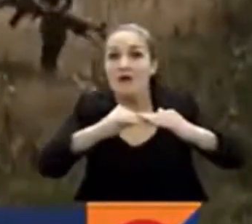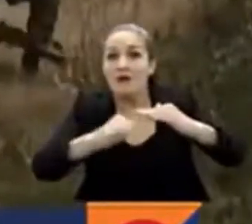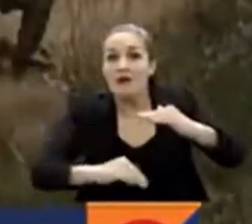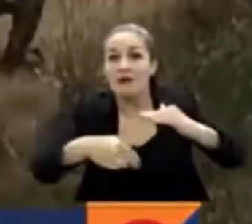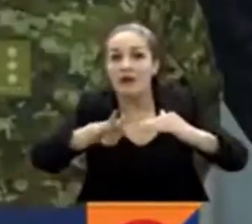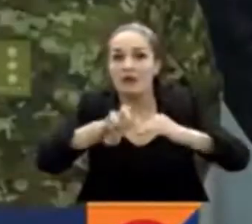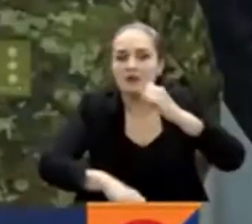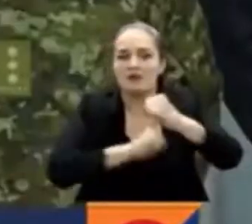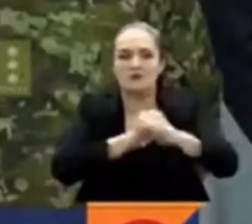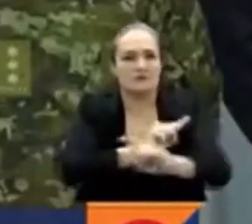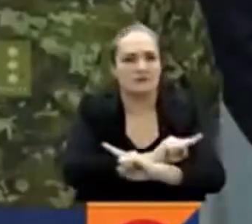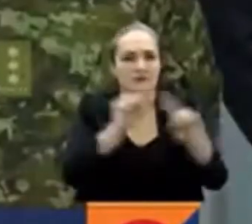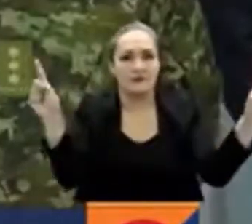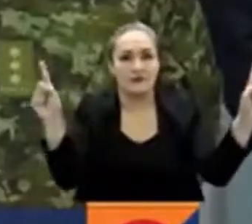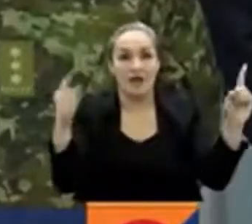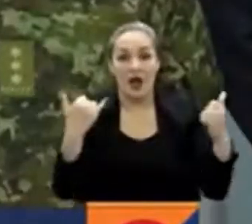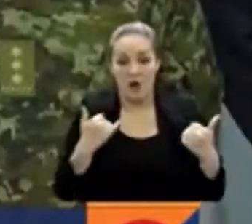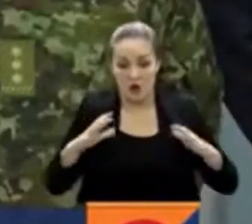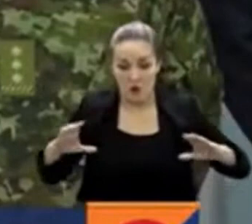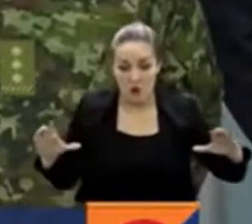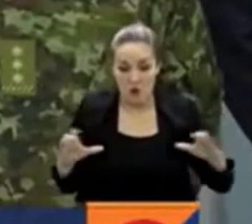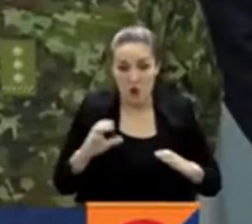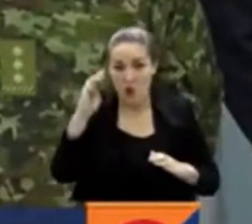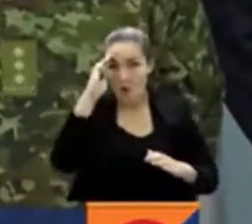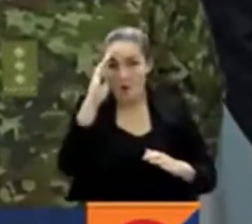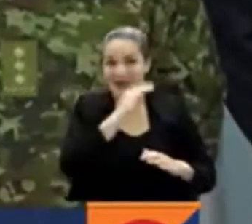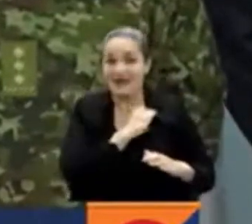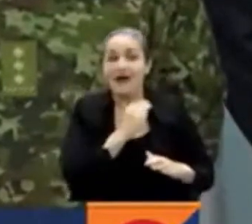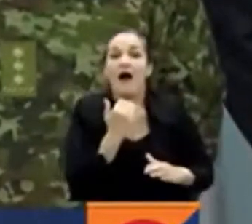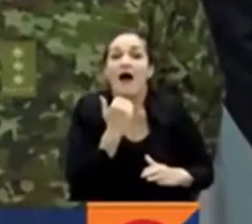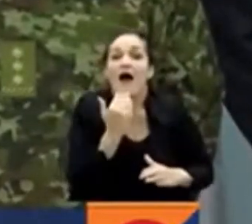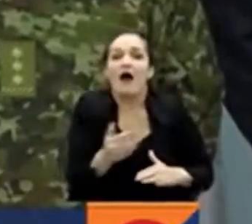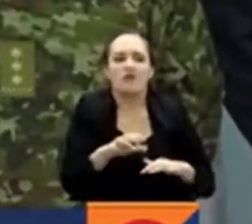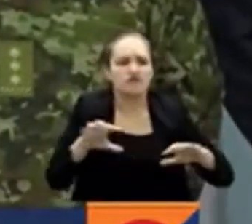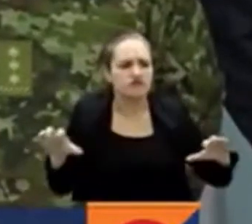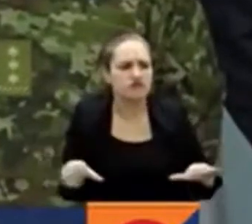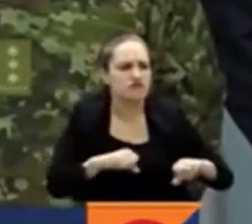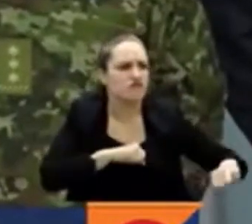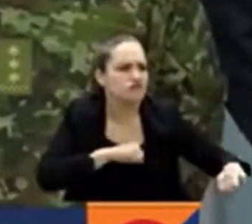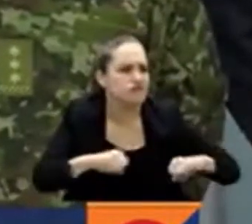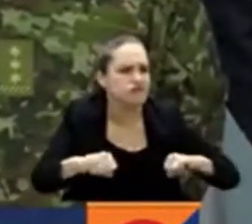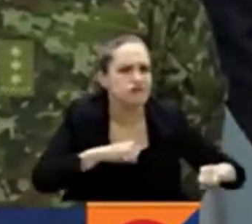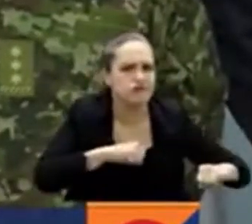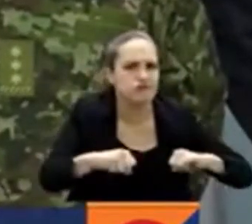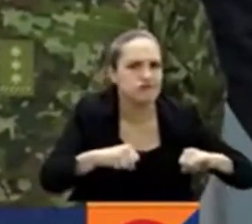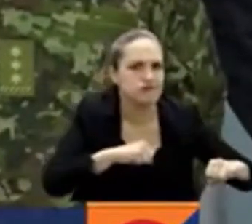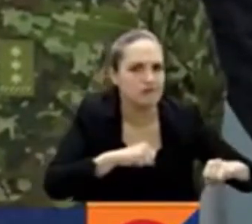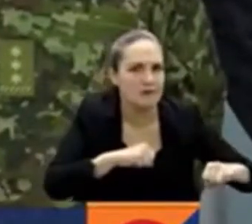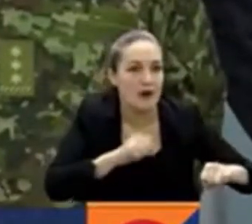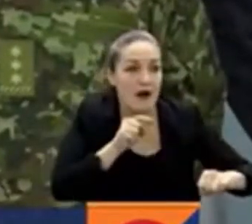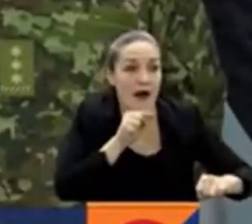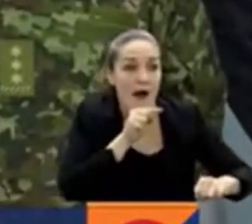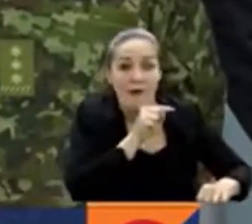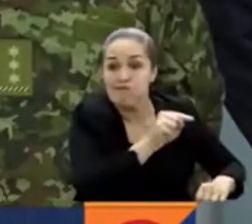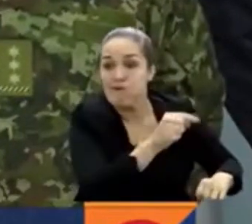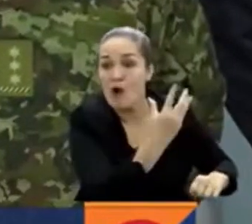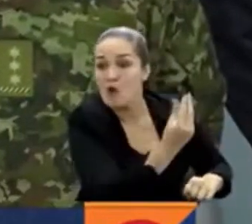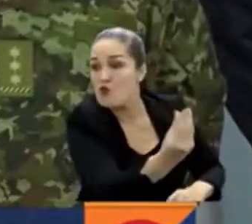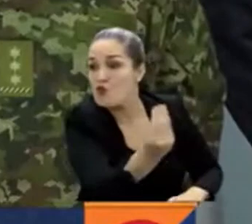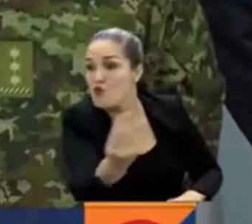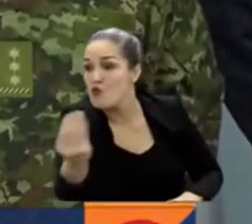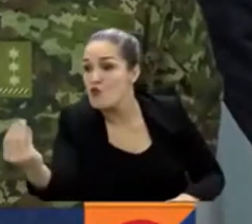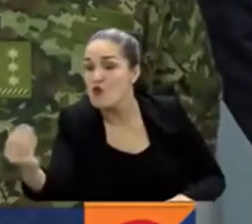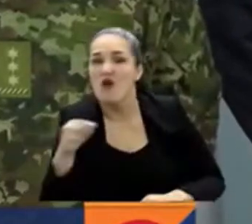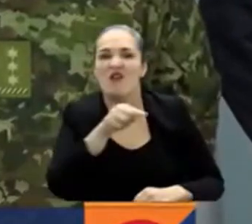edad. Toda acción militar que se desarrolle respecto de miembros